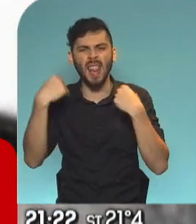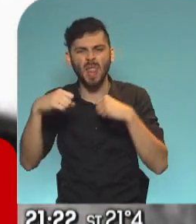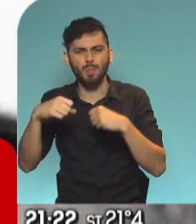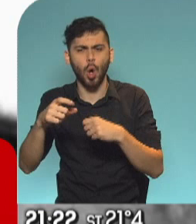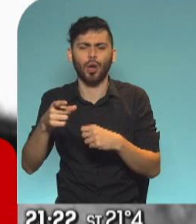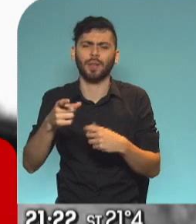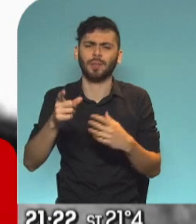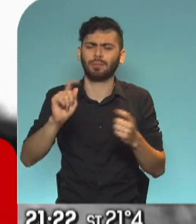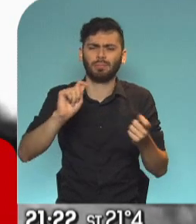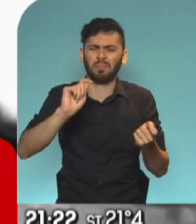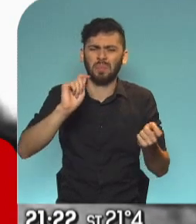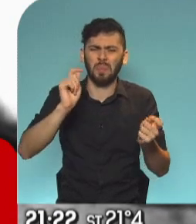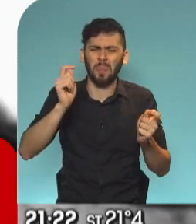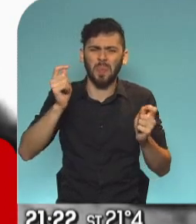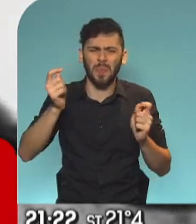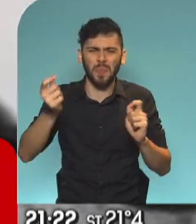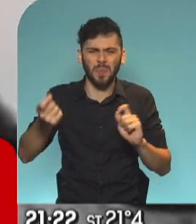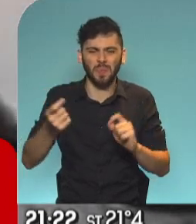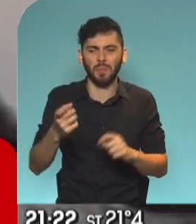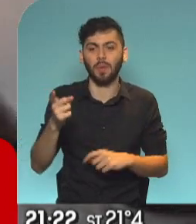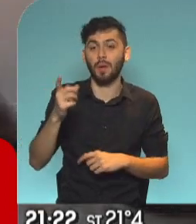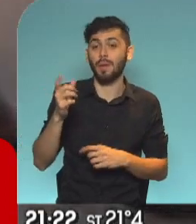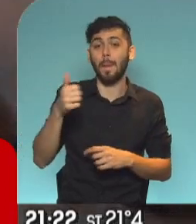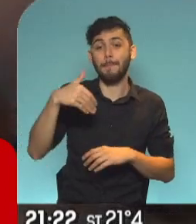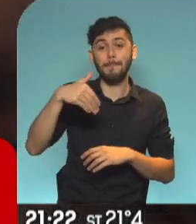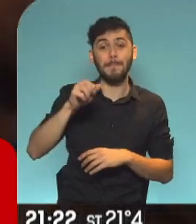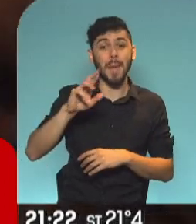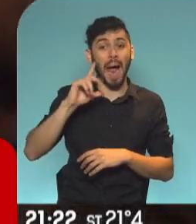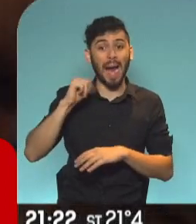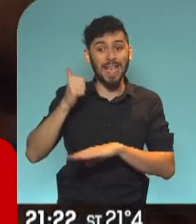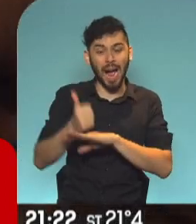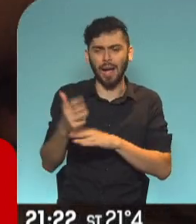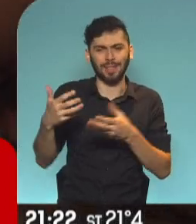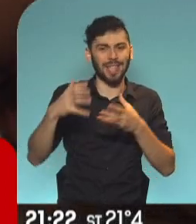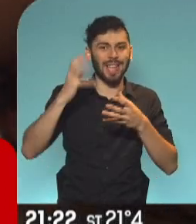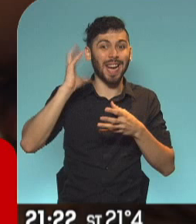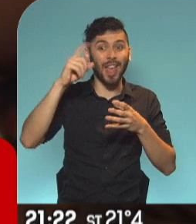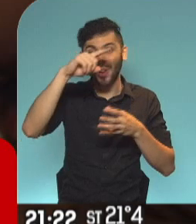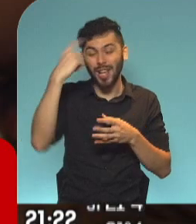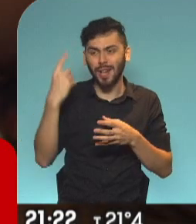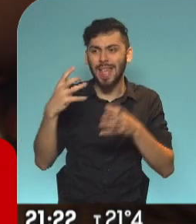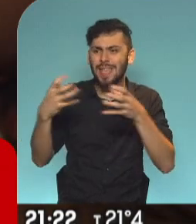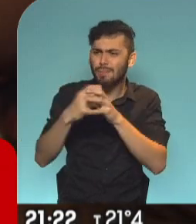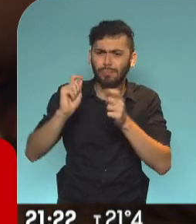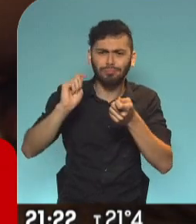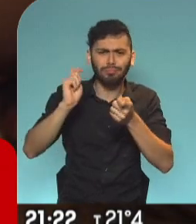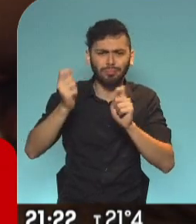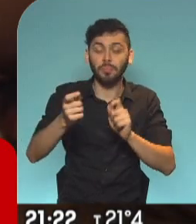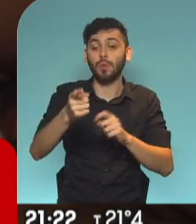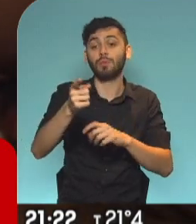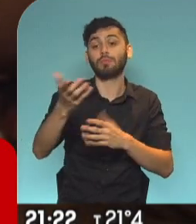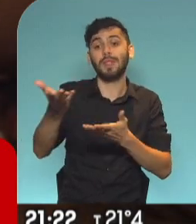transformación que María ha hecho aquí en Radio Nacional con todo su equipo y y figuras como la